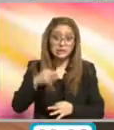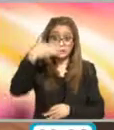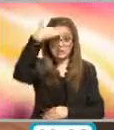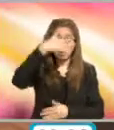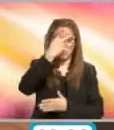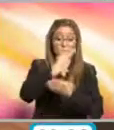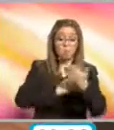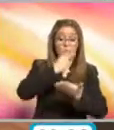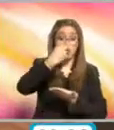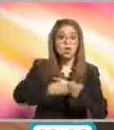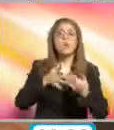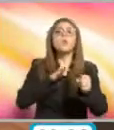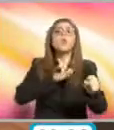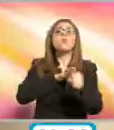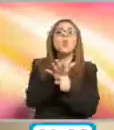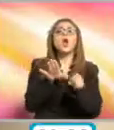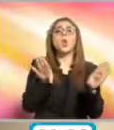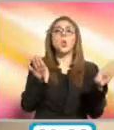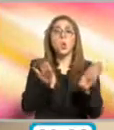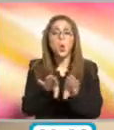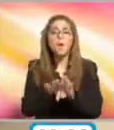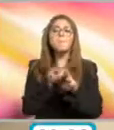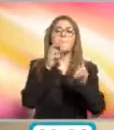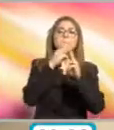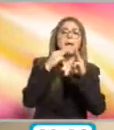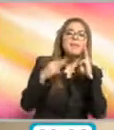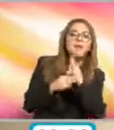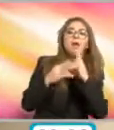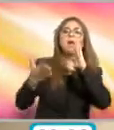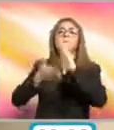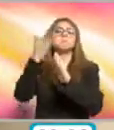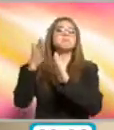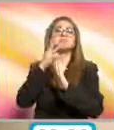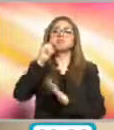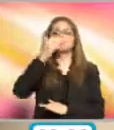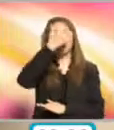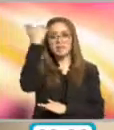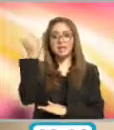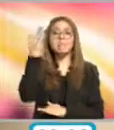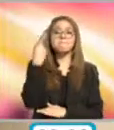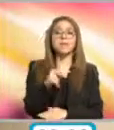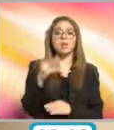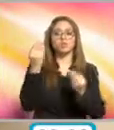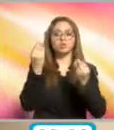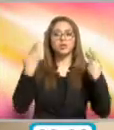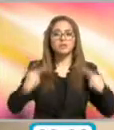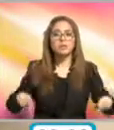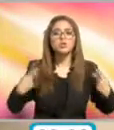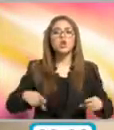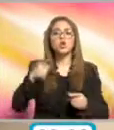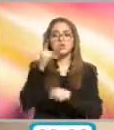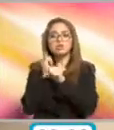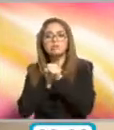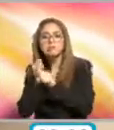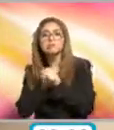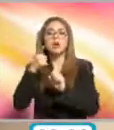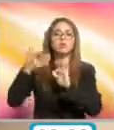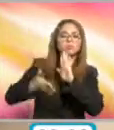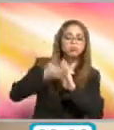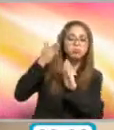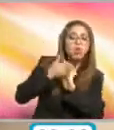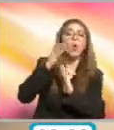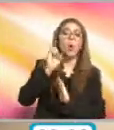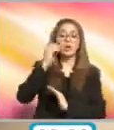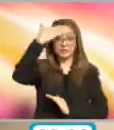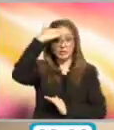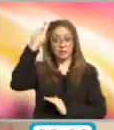planea construir ni cuáles son sus características, pero toda la gente que ha estado involucrada en este tipo de construcciones o que sabe un poco